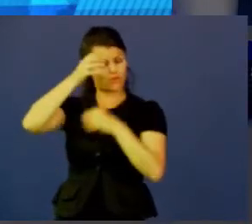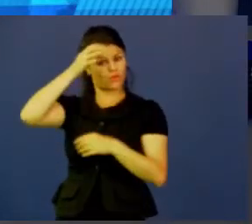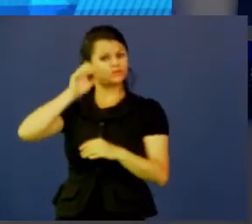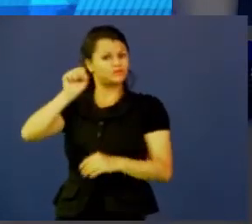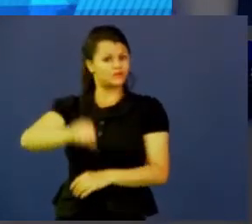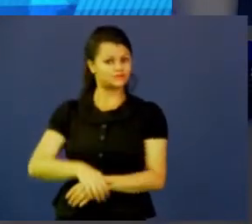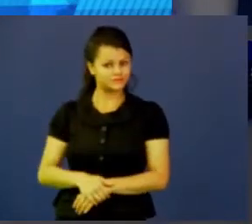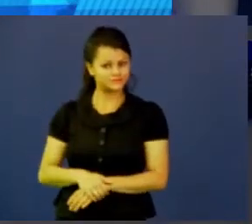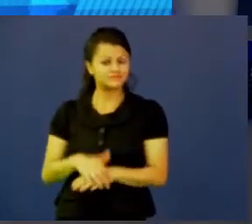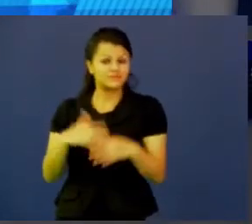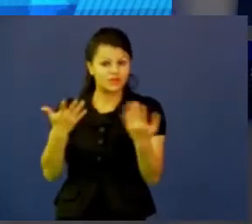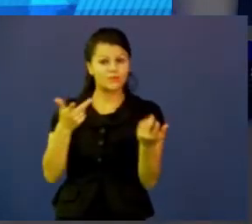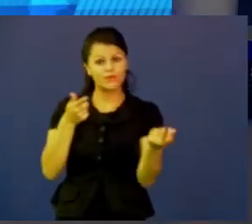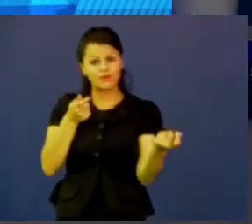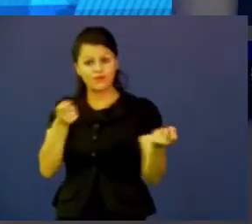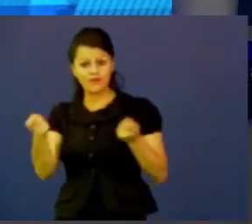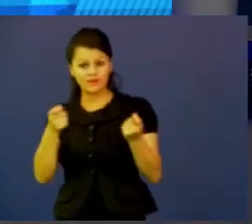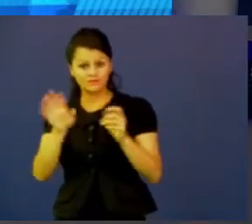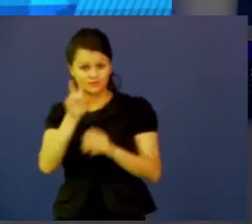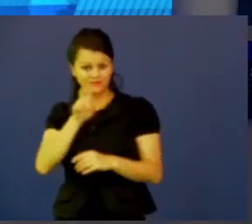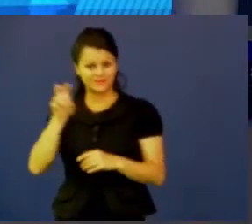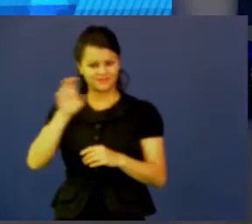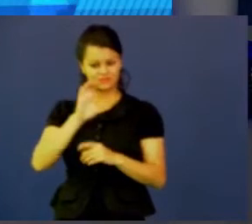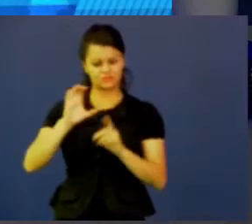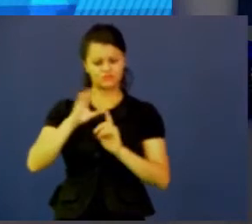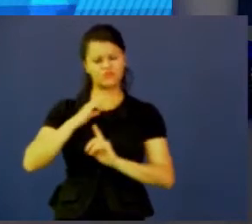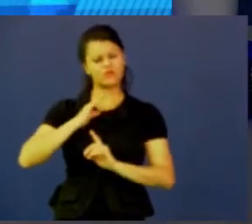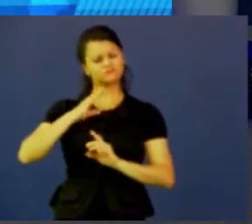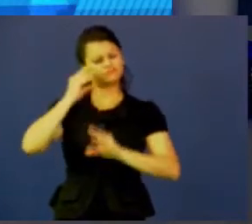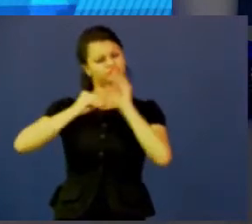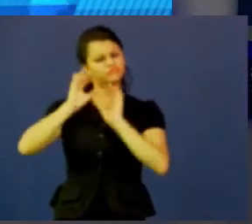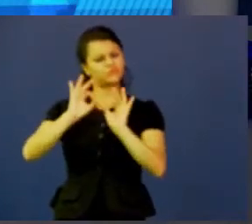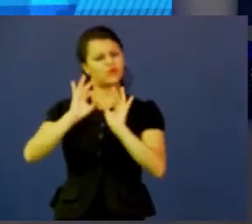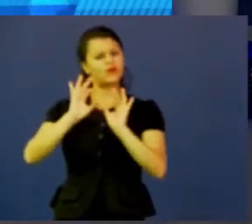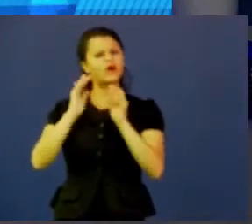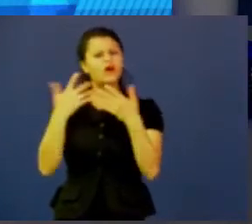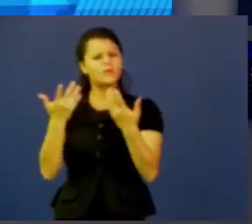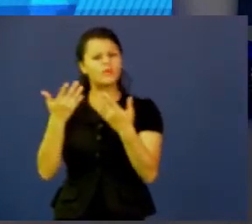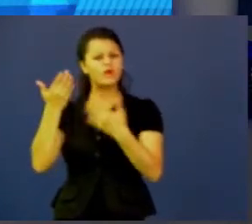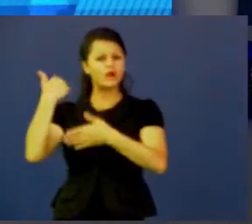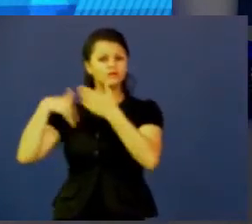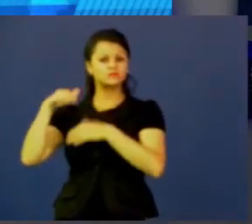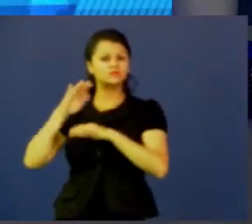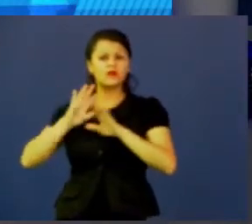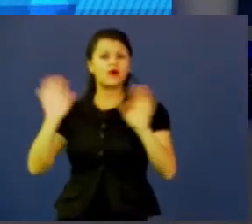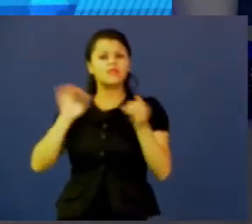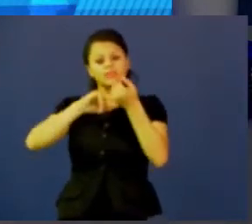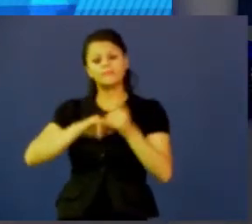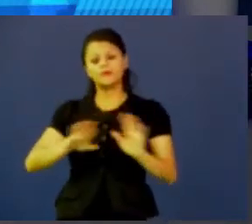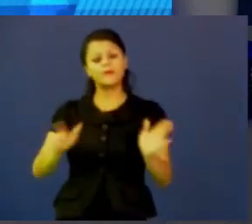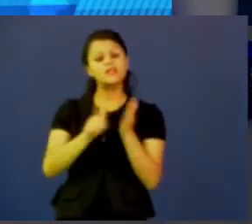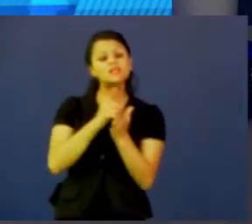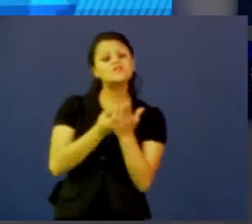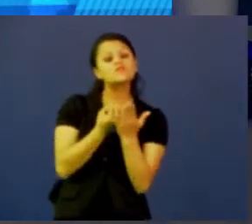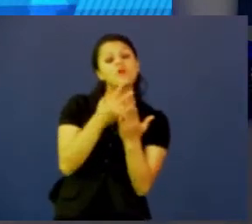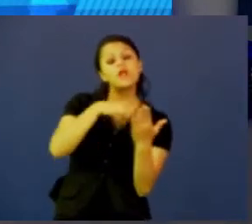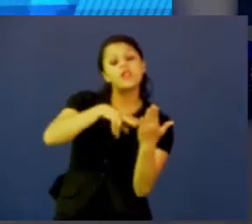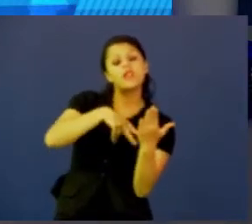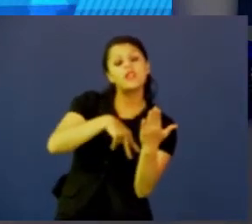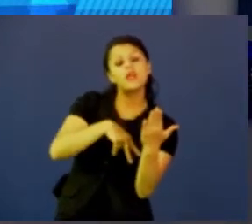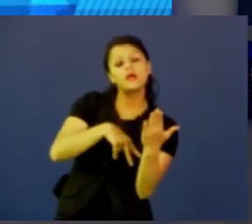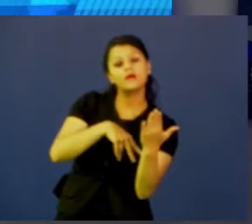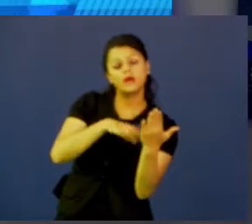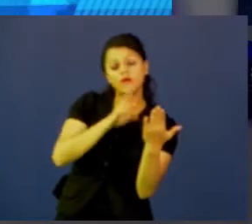nivel cultural ya tiene que empezar, nos tenemos que empezar a hacer preguntas distintas. Ya no la podemos medir únicamente en torno al número de libros leídos